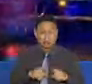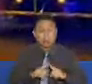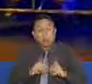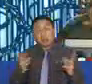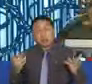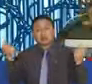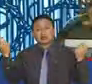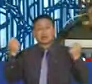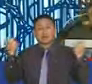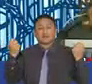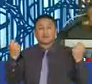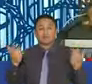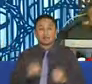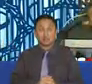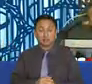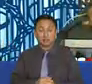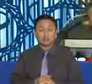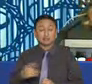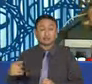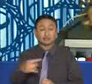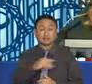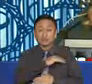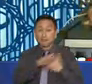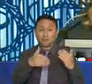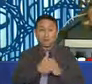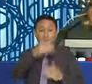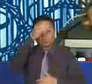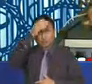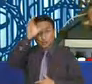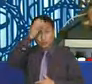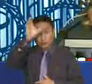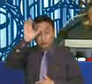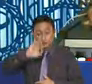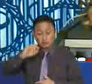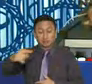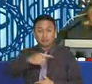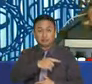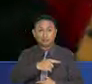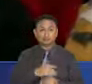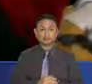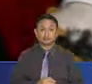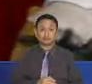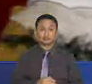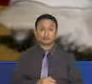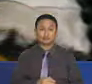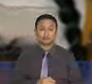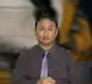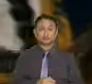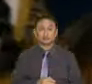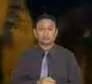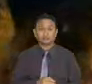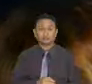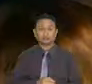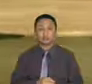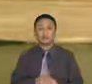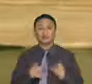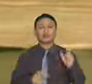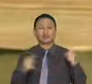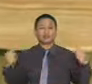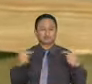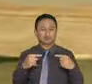la fiesta es resultado todas nuestras culturas son resultados de esa simbiosis Más allá de las discusiones